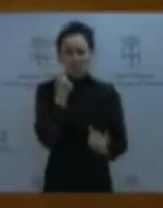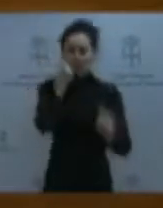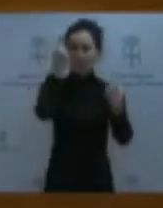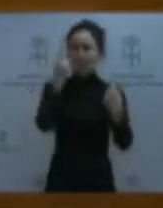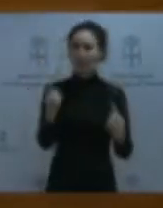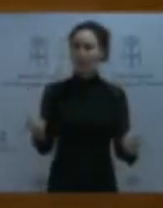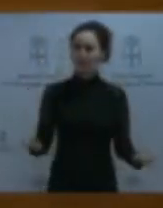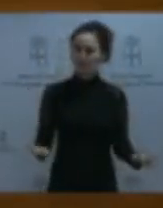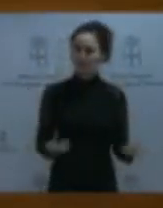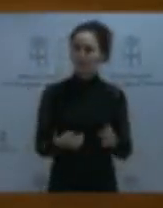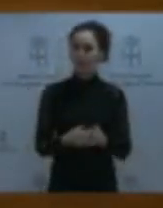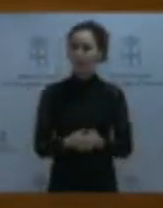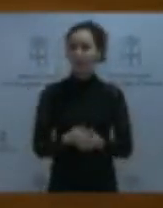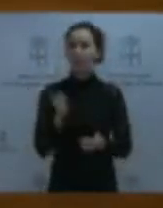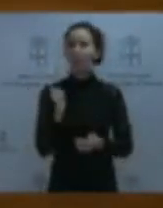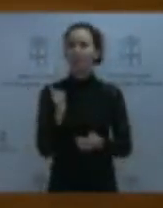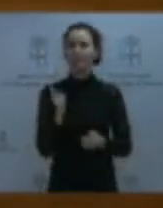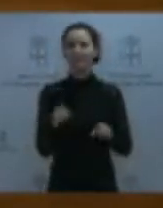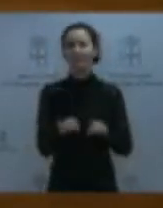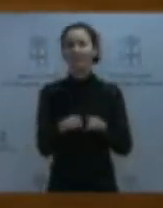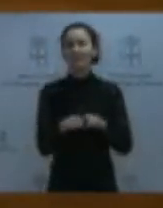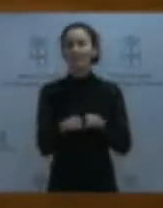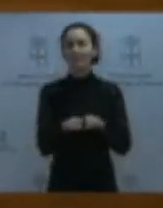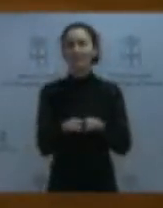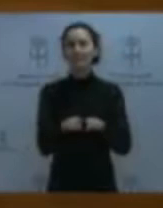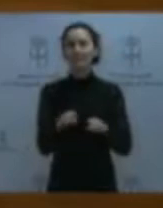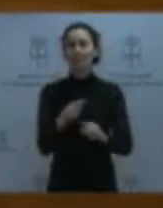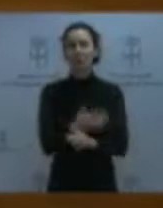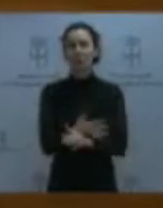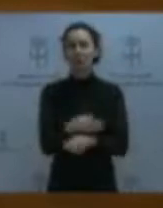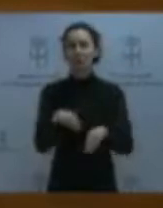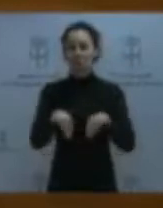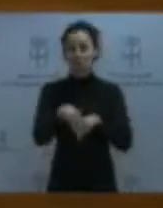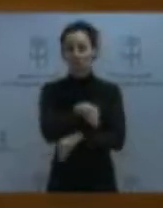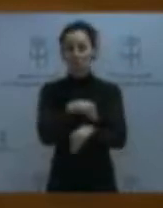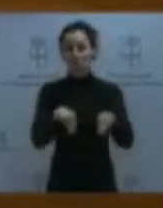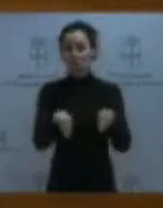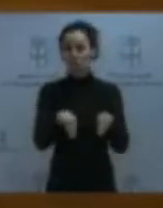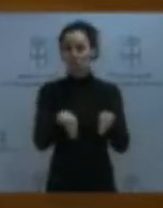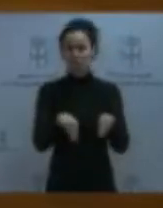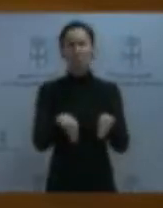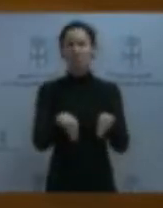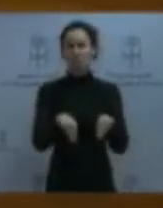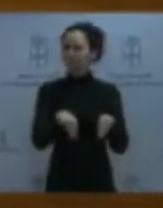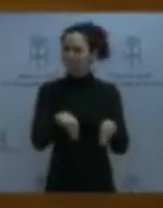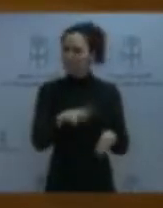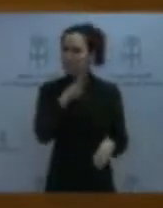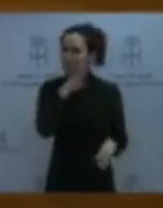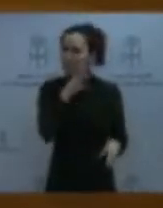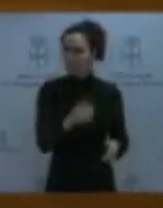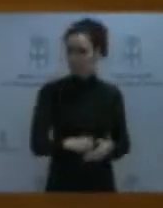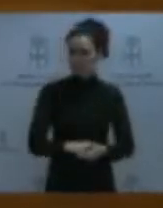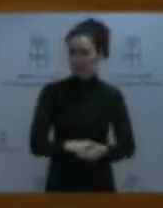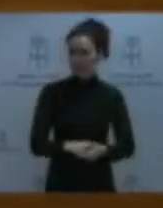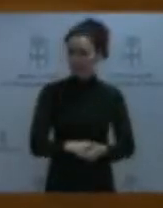era jugar, porque con delanteros que se marcan a sí mismos es imposible perder un partido. ¿Cómo no iban a renovar una y